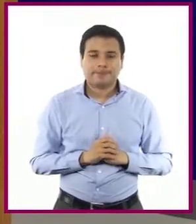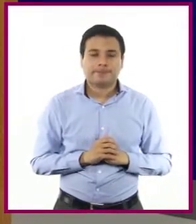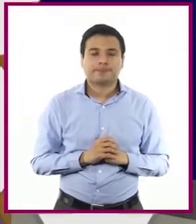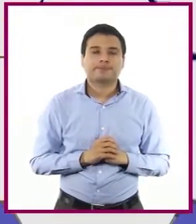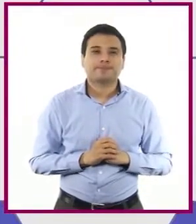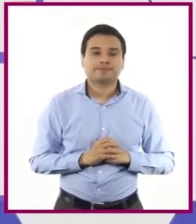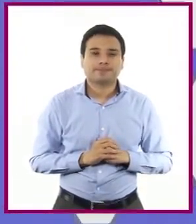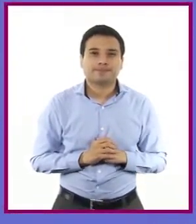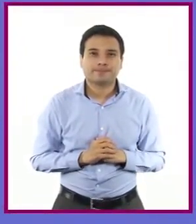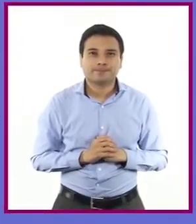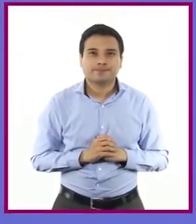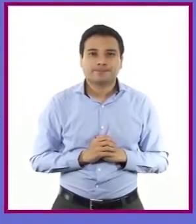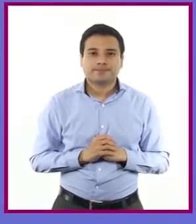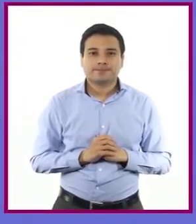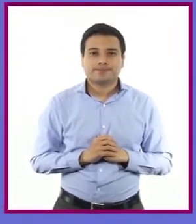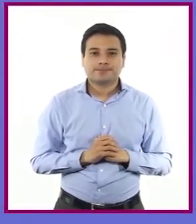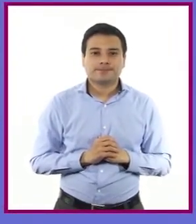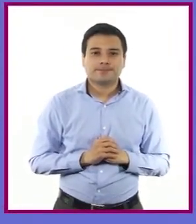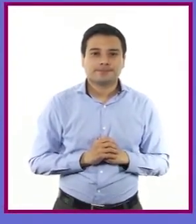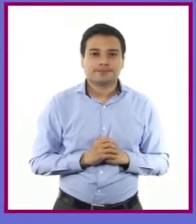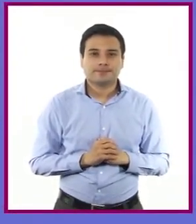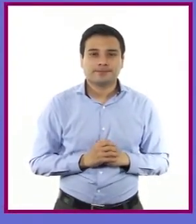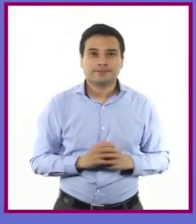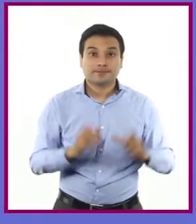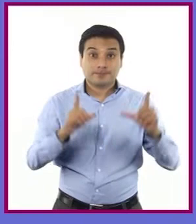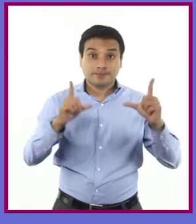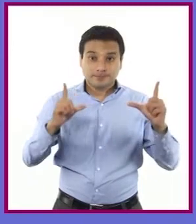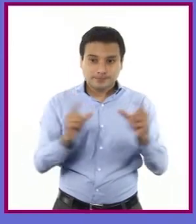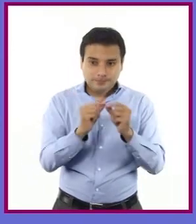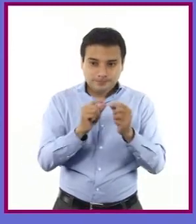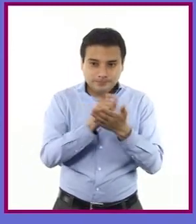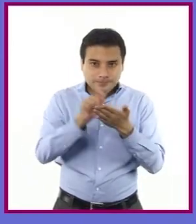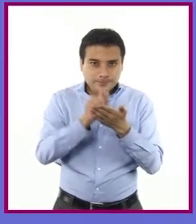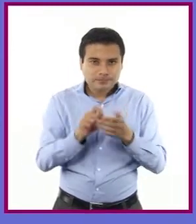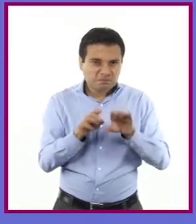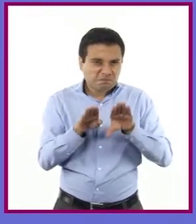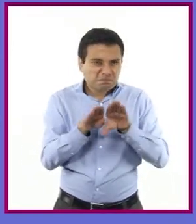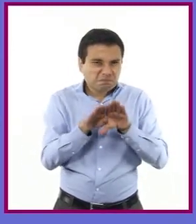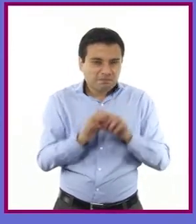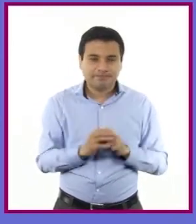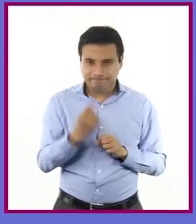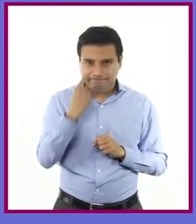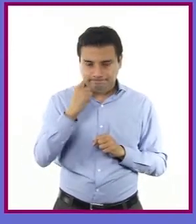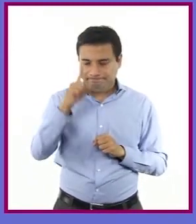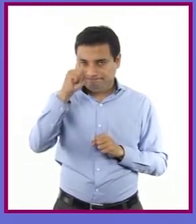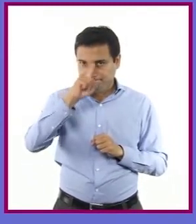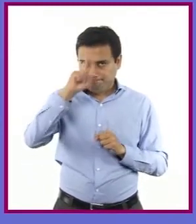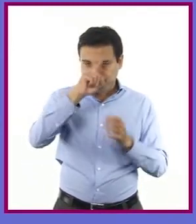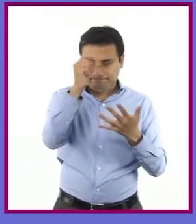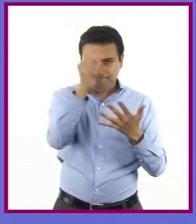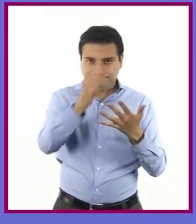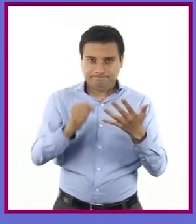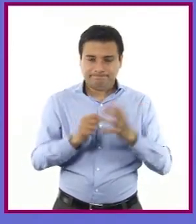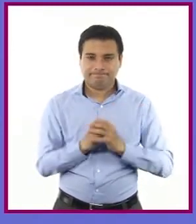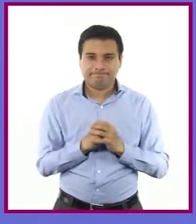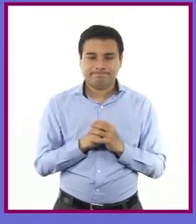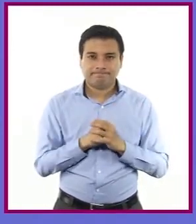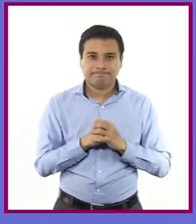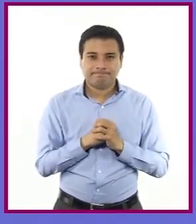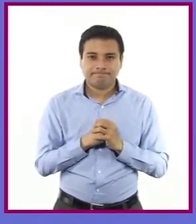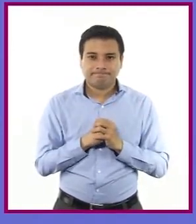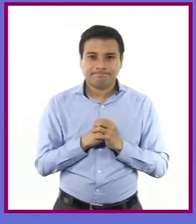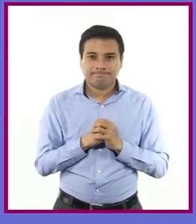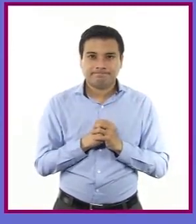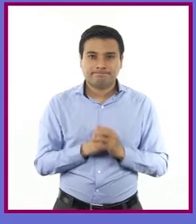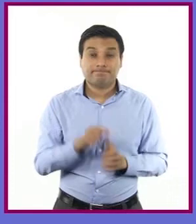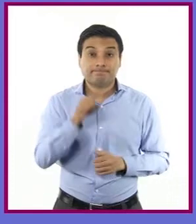verlo! Para elaborar un resumen es necesario considerar las siguientes sugerencias. Hacer